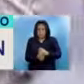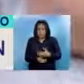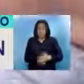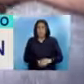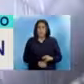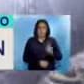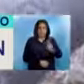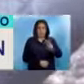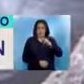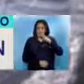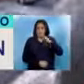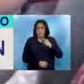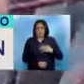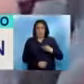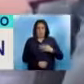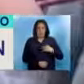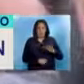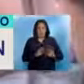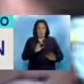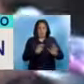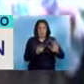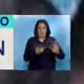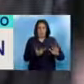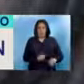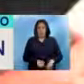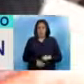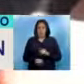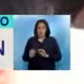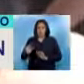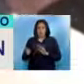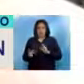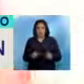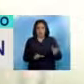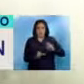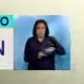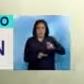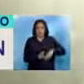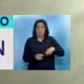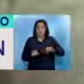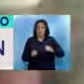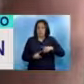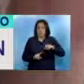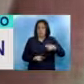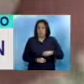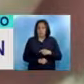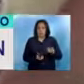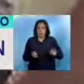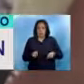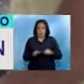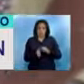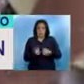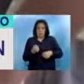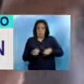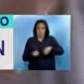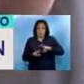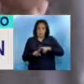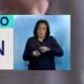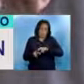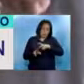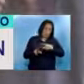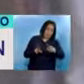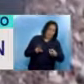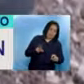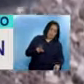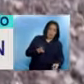Las dos mujeres de 18 y 17 años viajaban como pasajeras de una mototaxi cuando esta cayó un barranco de 30 metros